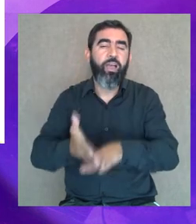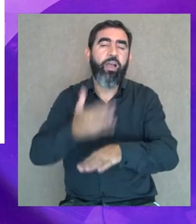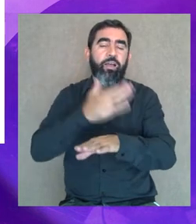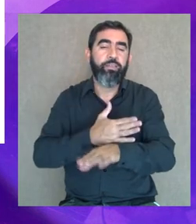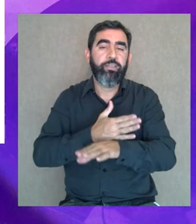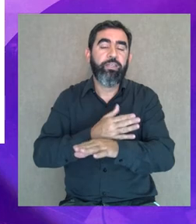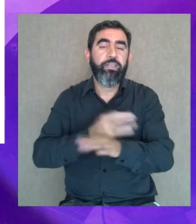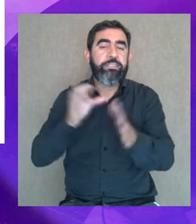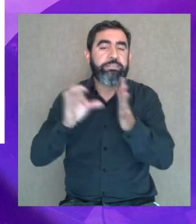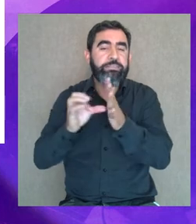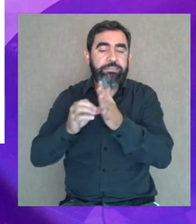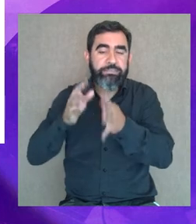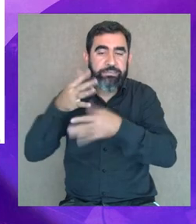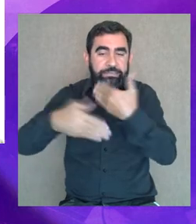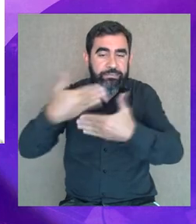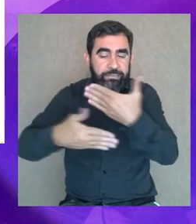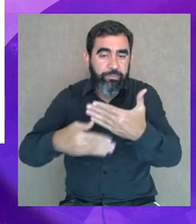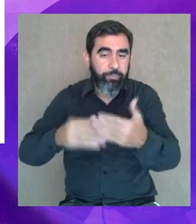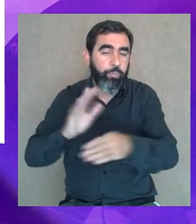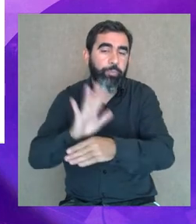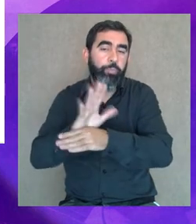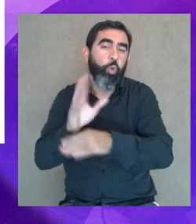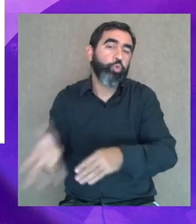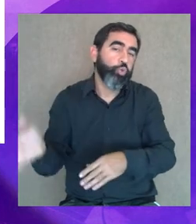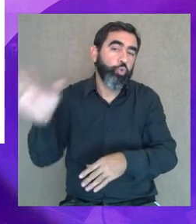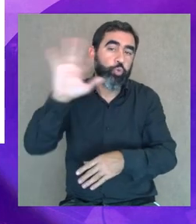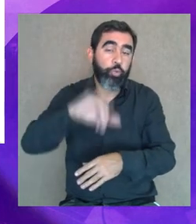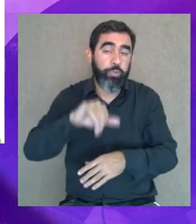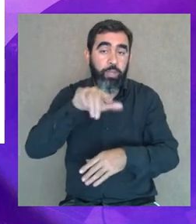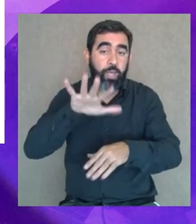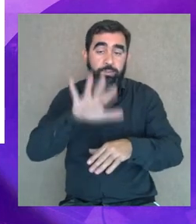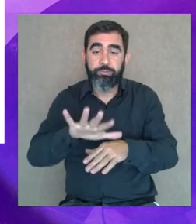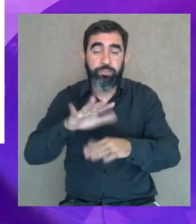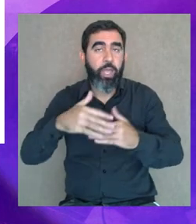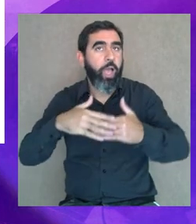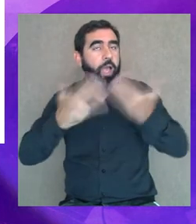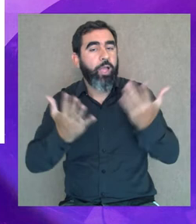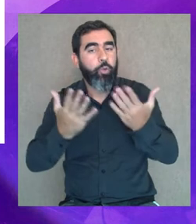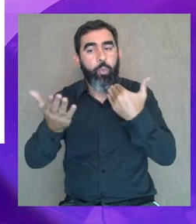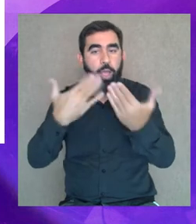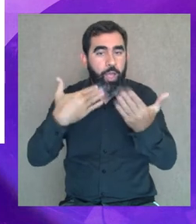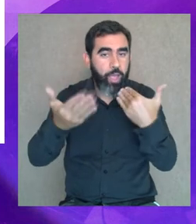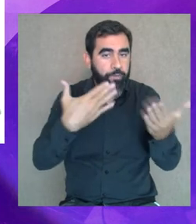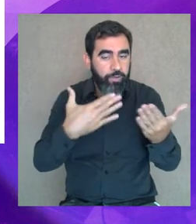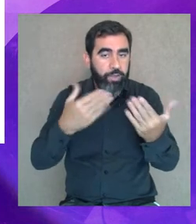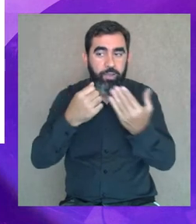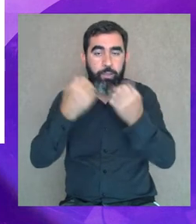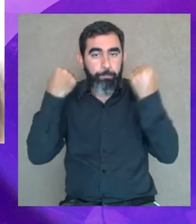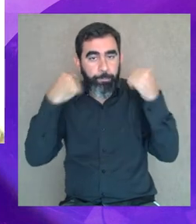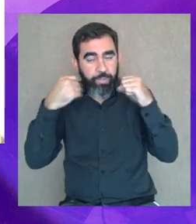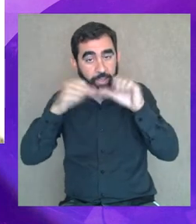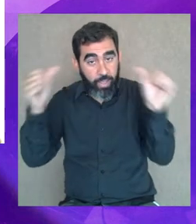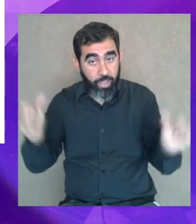en la sistematización de tenerlo como todos los días como algo a conversar a poner en